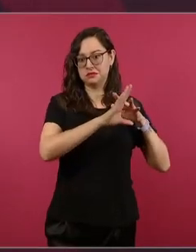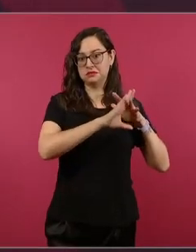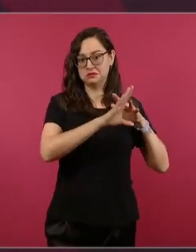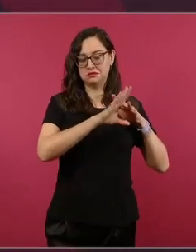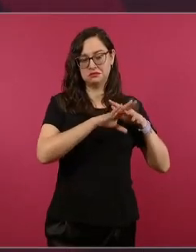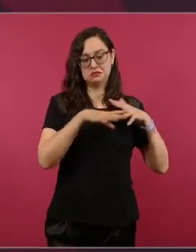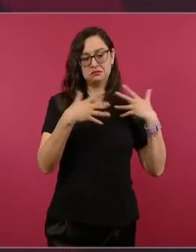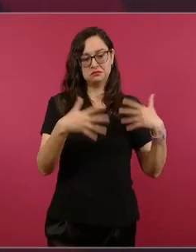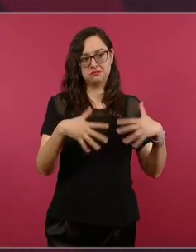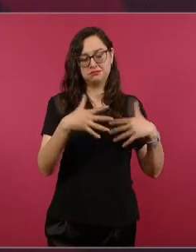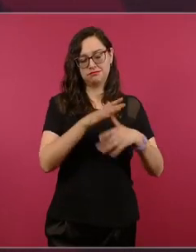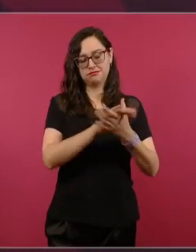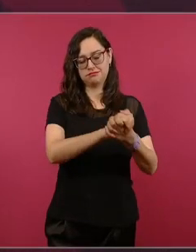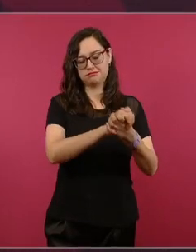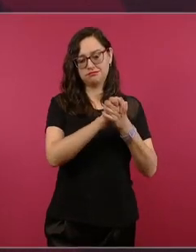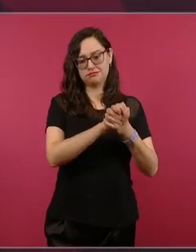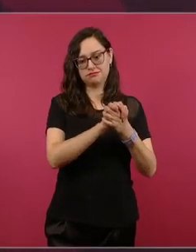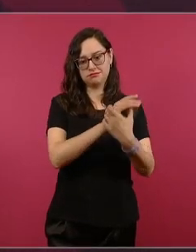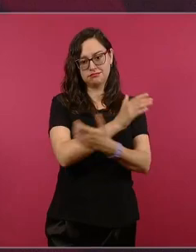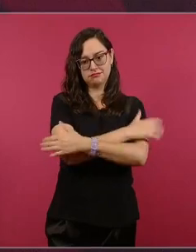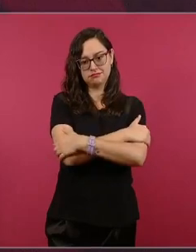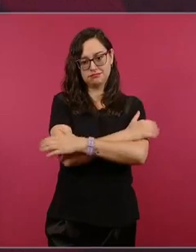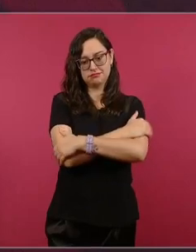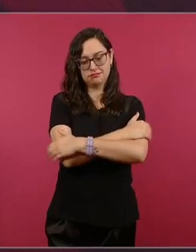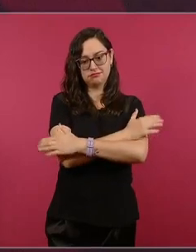que les mandamos un saludo